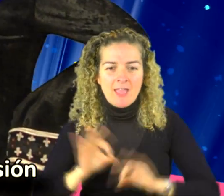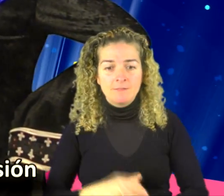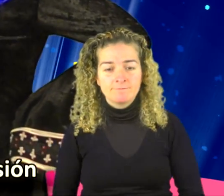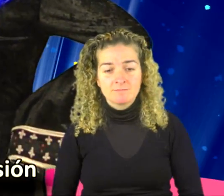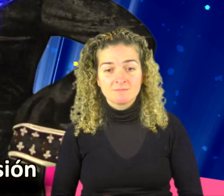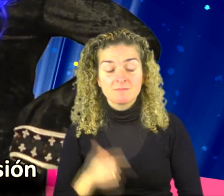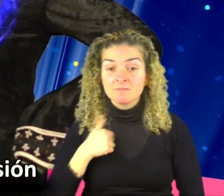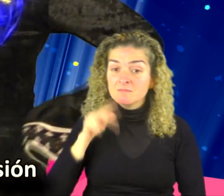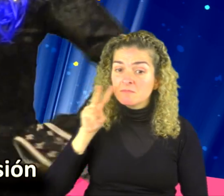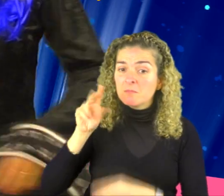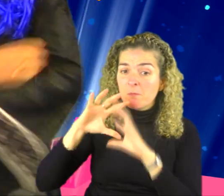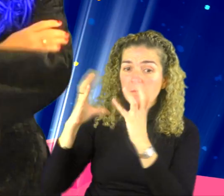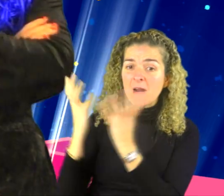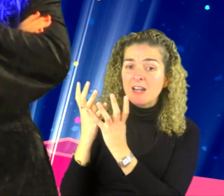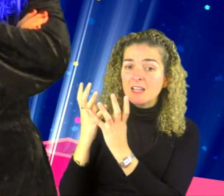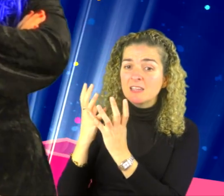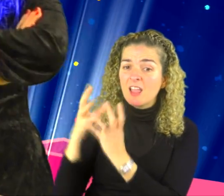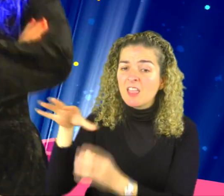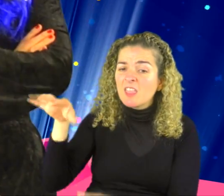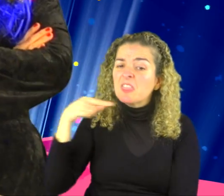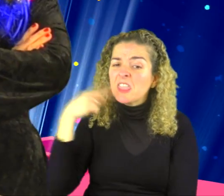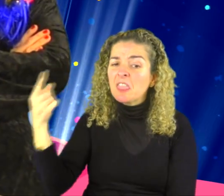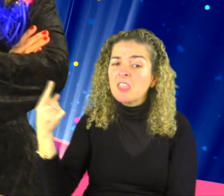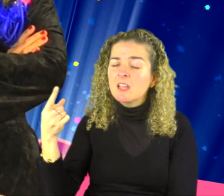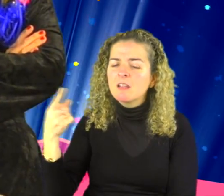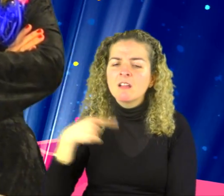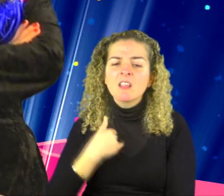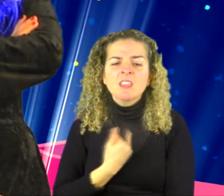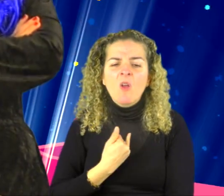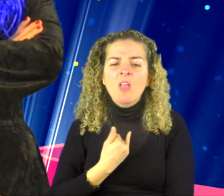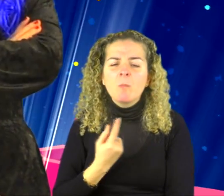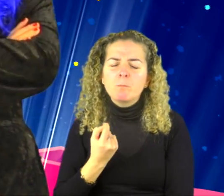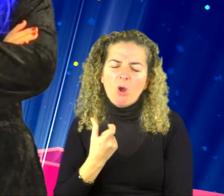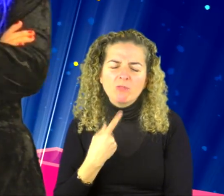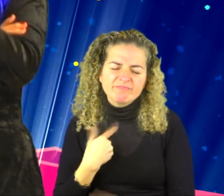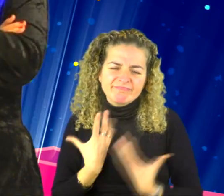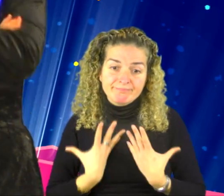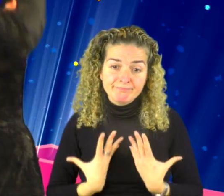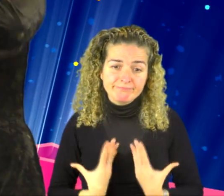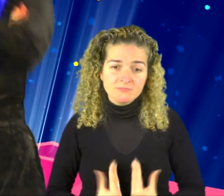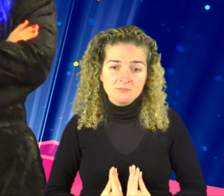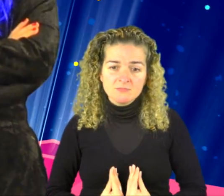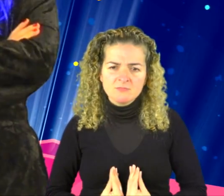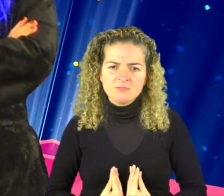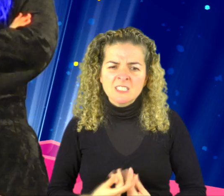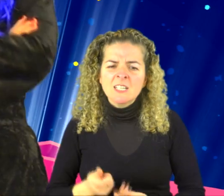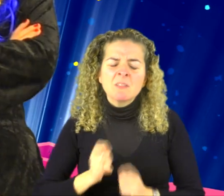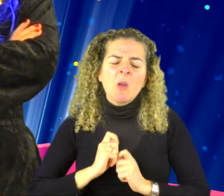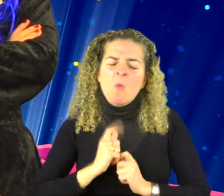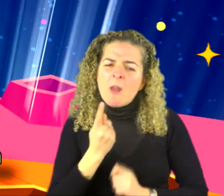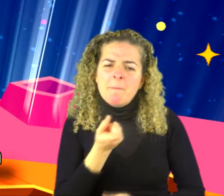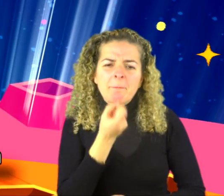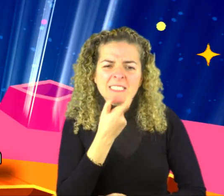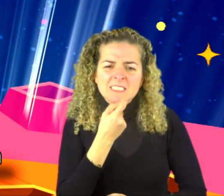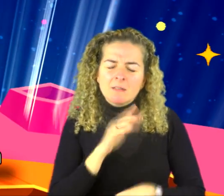depresión. Depresión. Que me tome una pastilla.